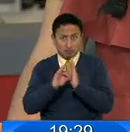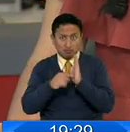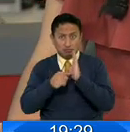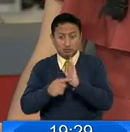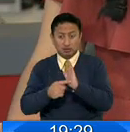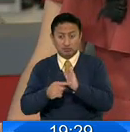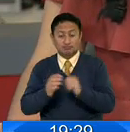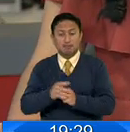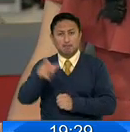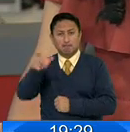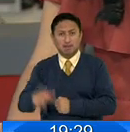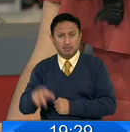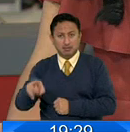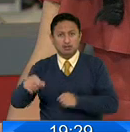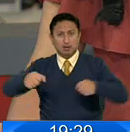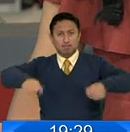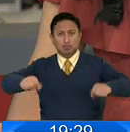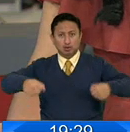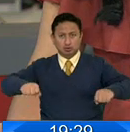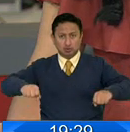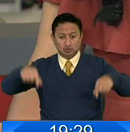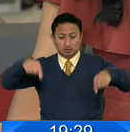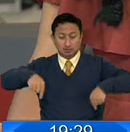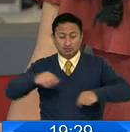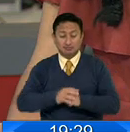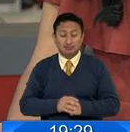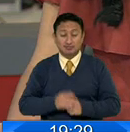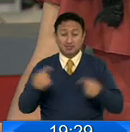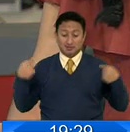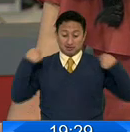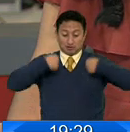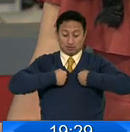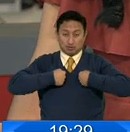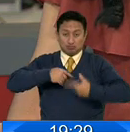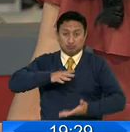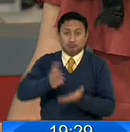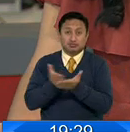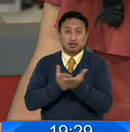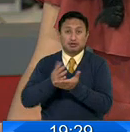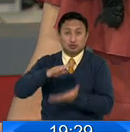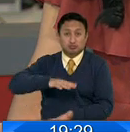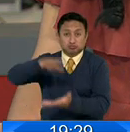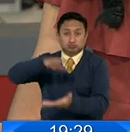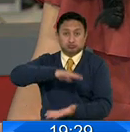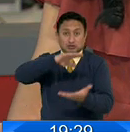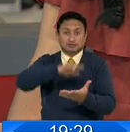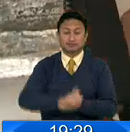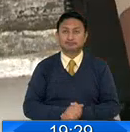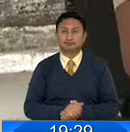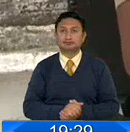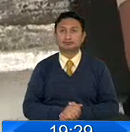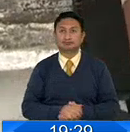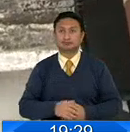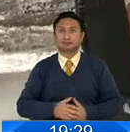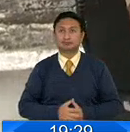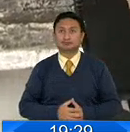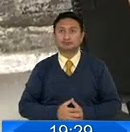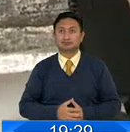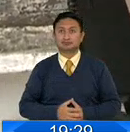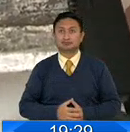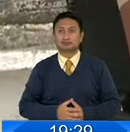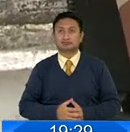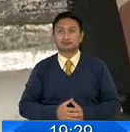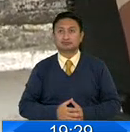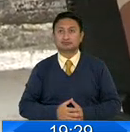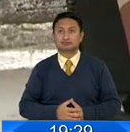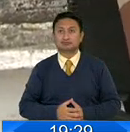que los delincuentes se movilizaban en una motocicleta bajo la fachada de servicio delivery. ¿Cómo están las cosas?